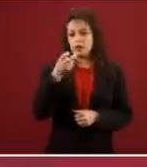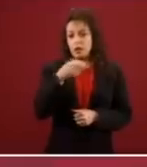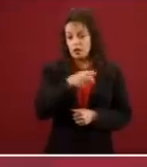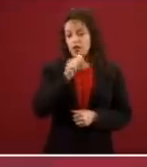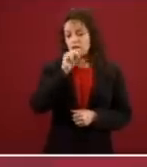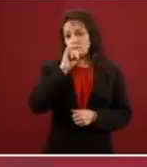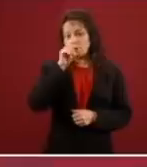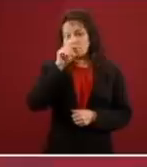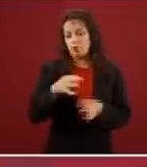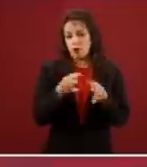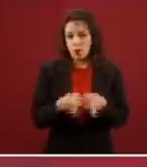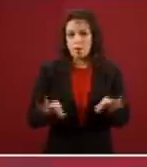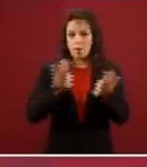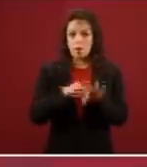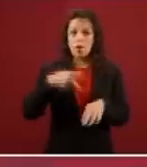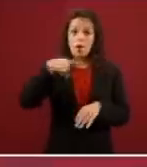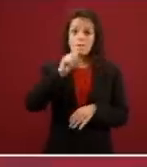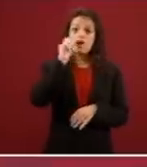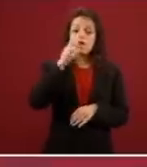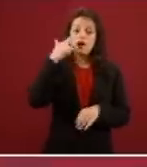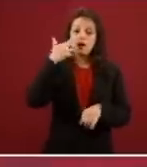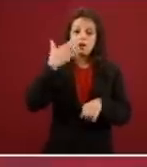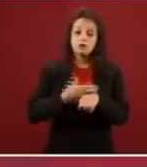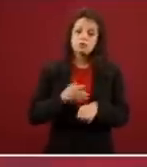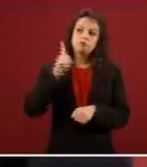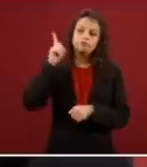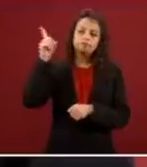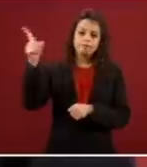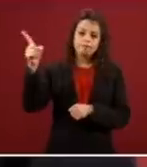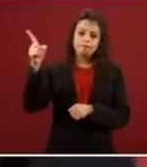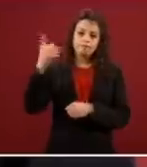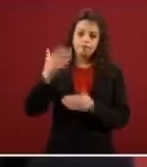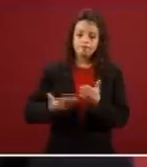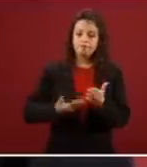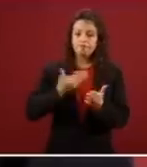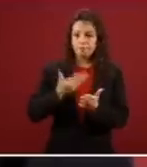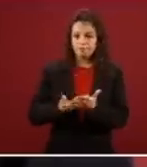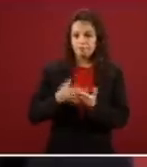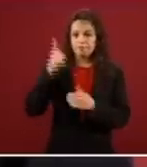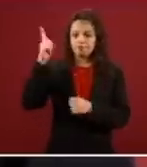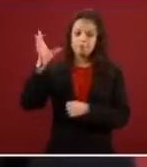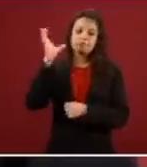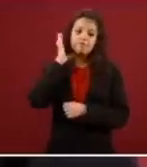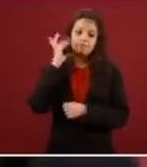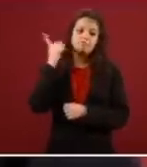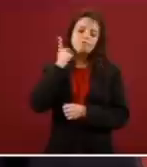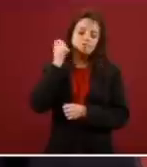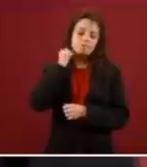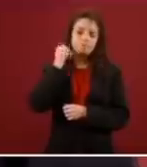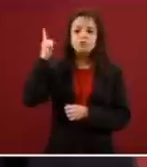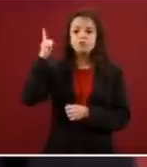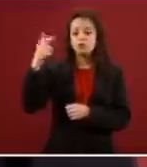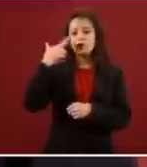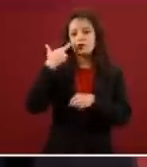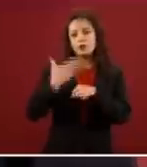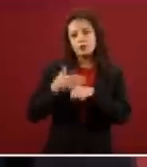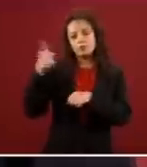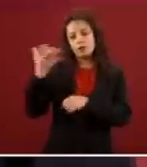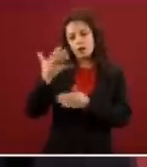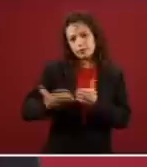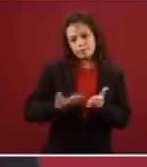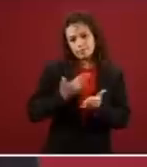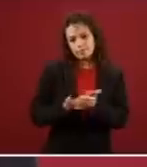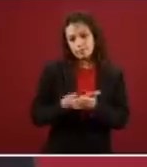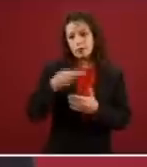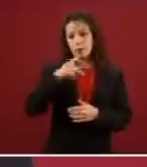los legisladores presentar estas iniciativas. Pero yo sí considero que no deben de